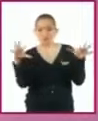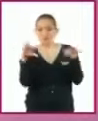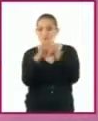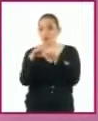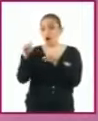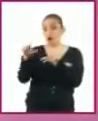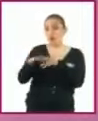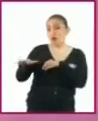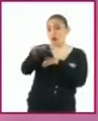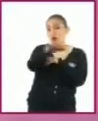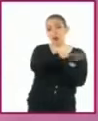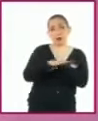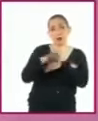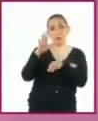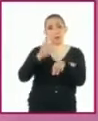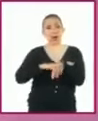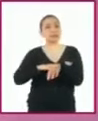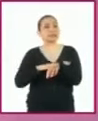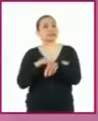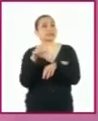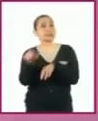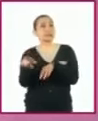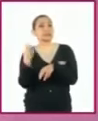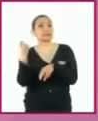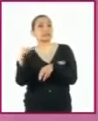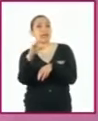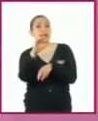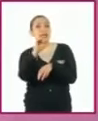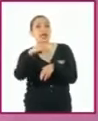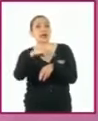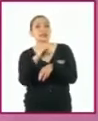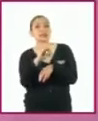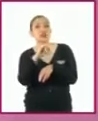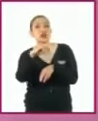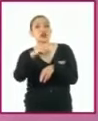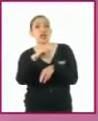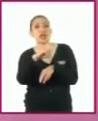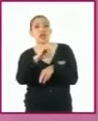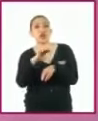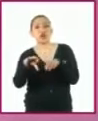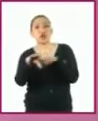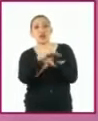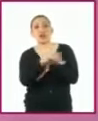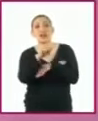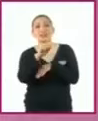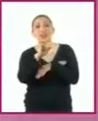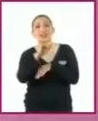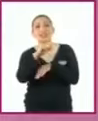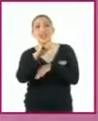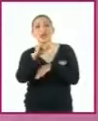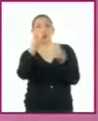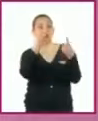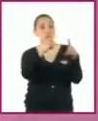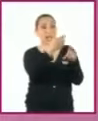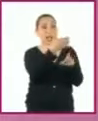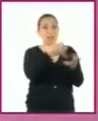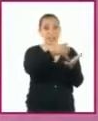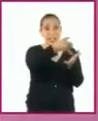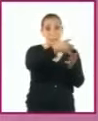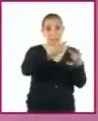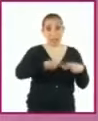con un complejo mayor que se ha llamado el cancionero ternario caribeño, que vincula las músicas